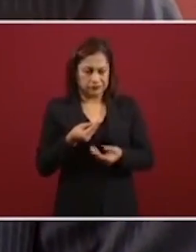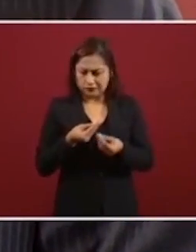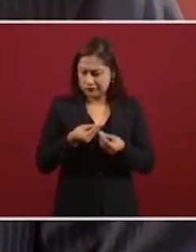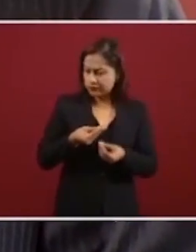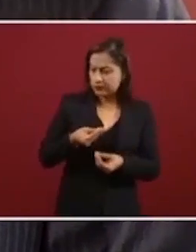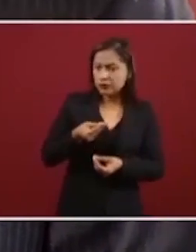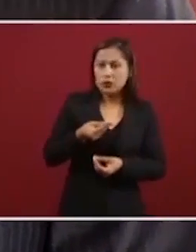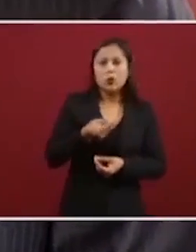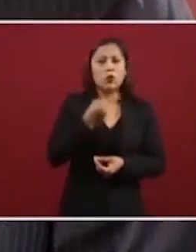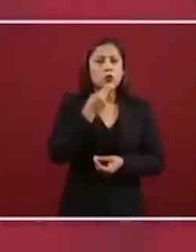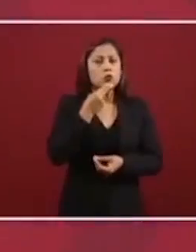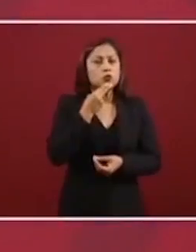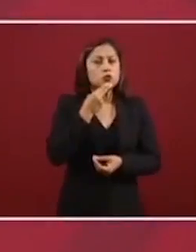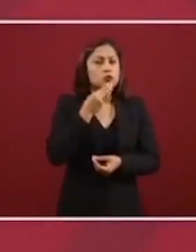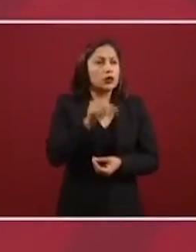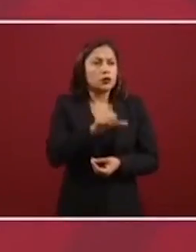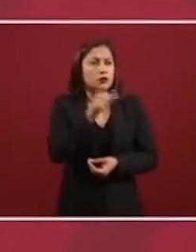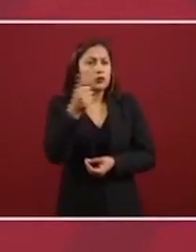para